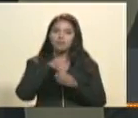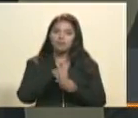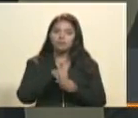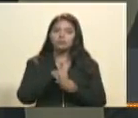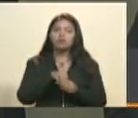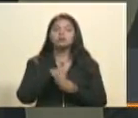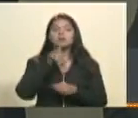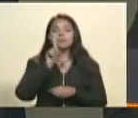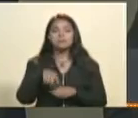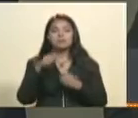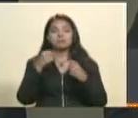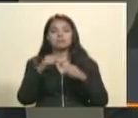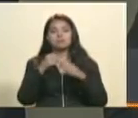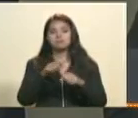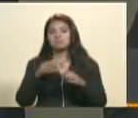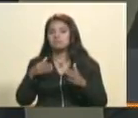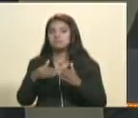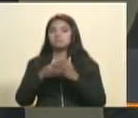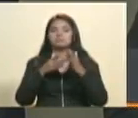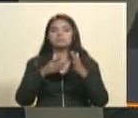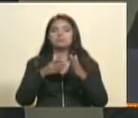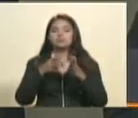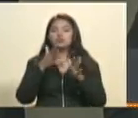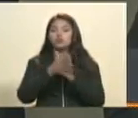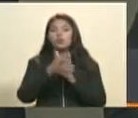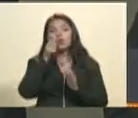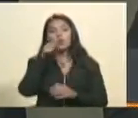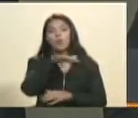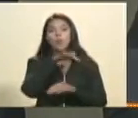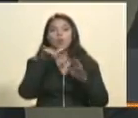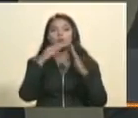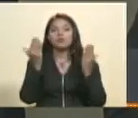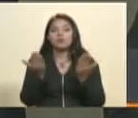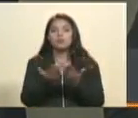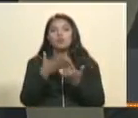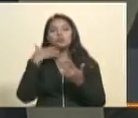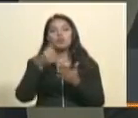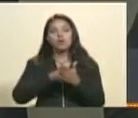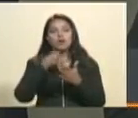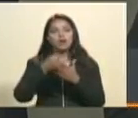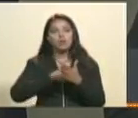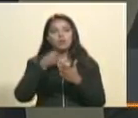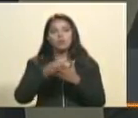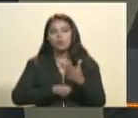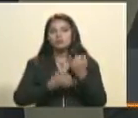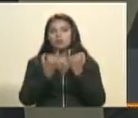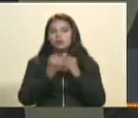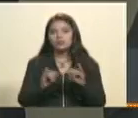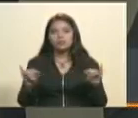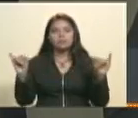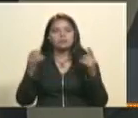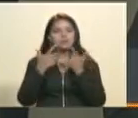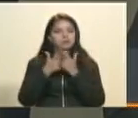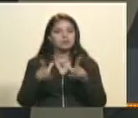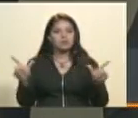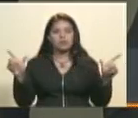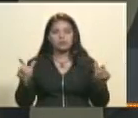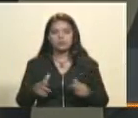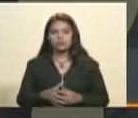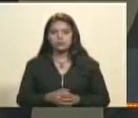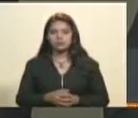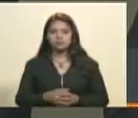y prácticas genocidas hacia los pueblos del mundo que luchan por su independencia y liberación.